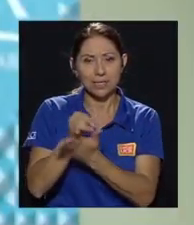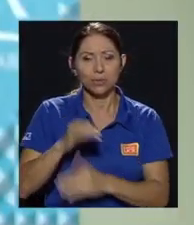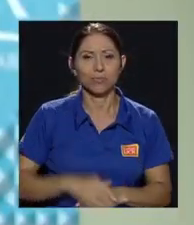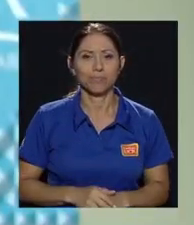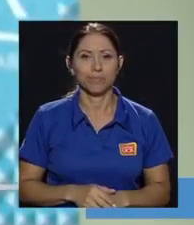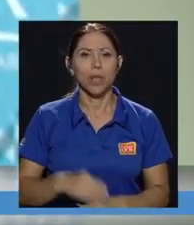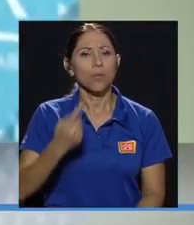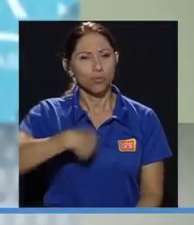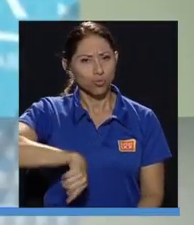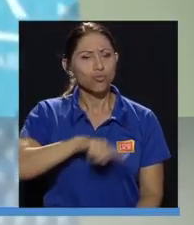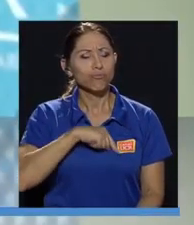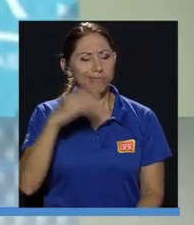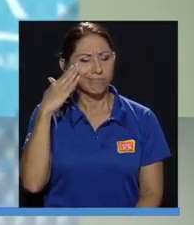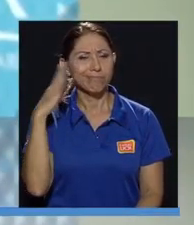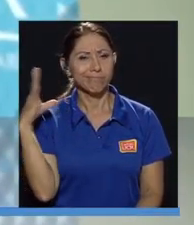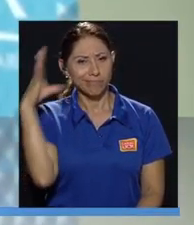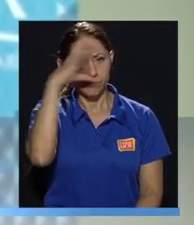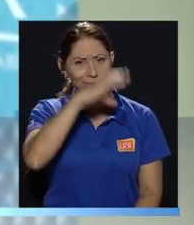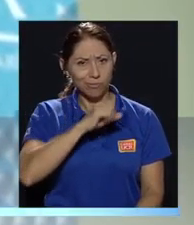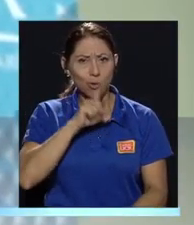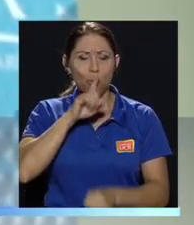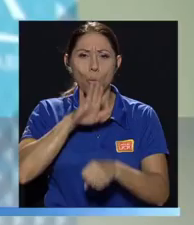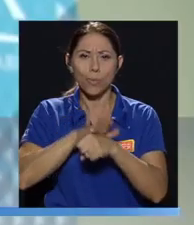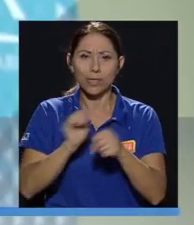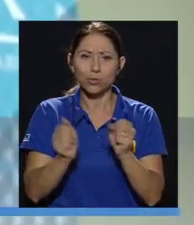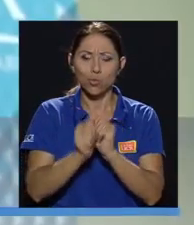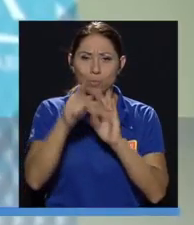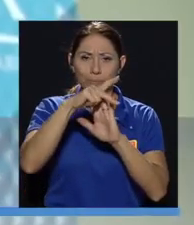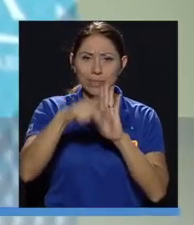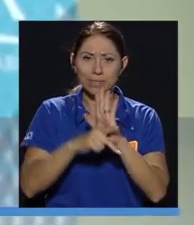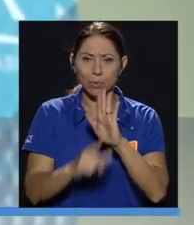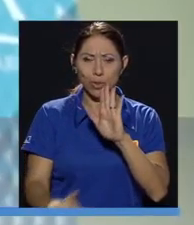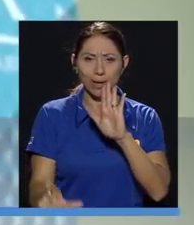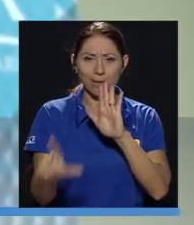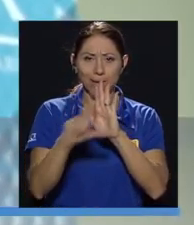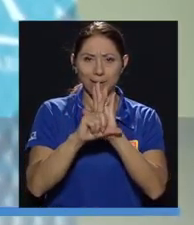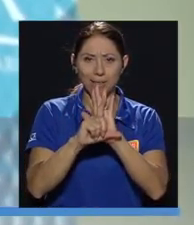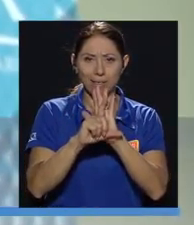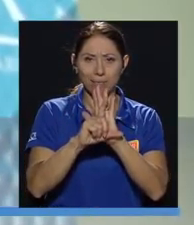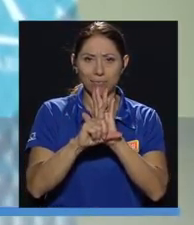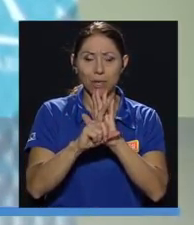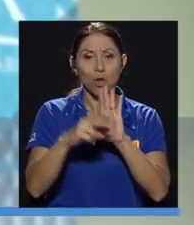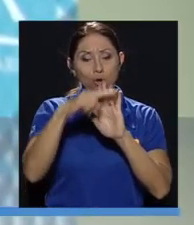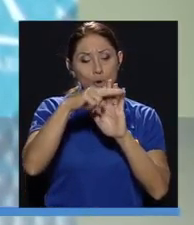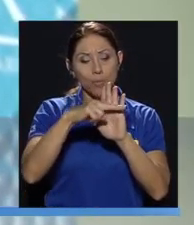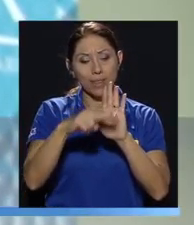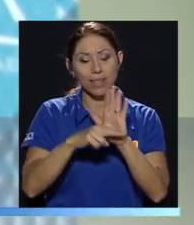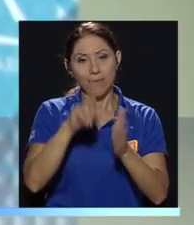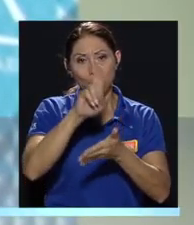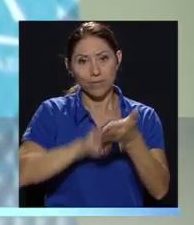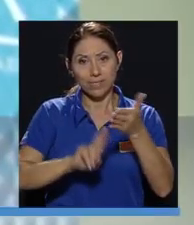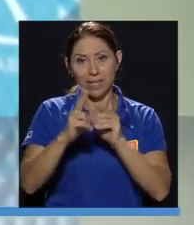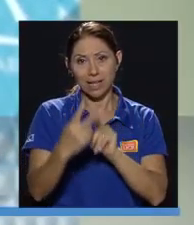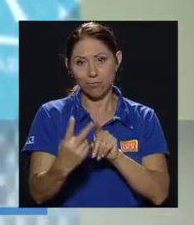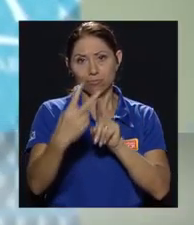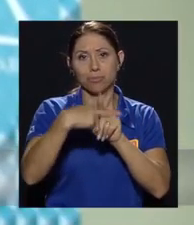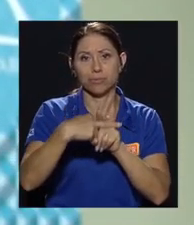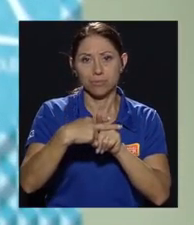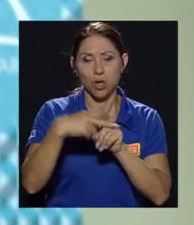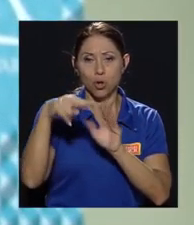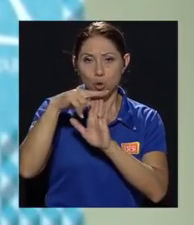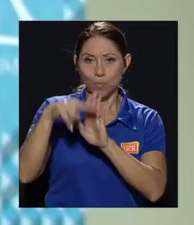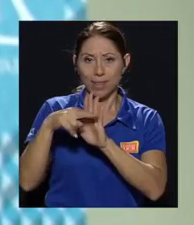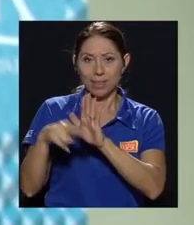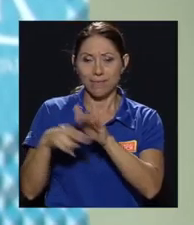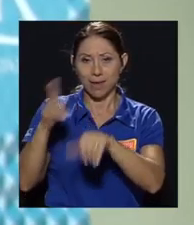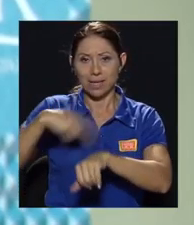conscientes y comprometidos con el principio de legalidad. Aplicamos la normativa universitaria y la normativa